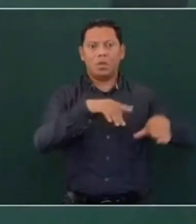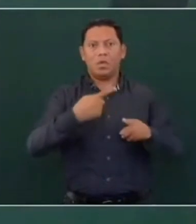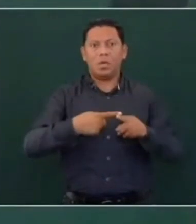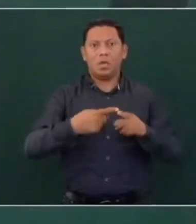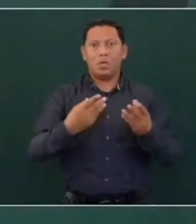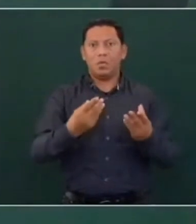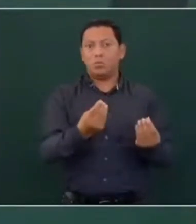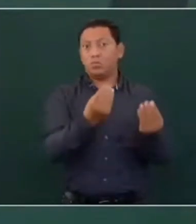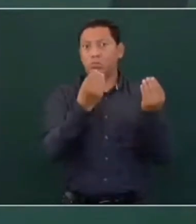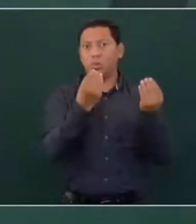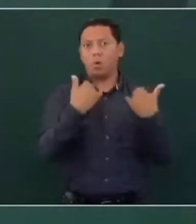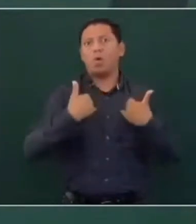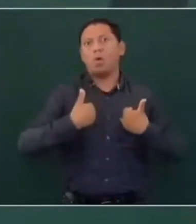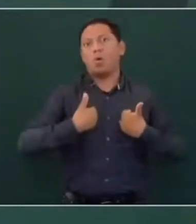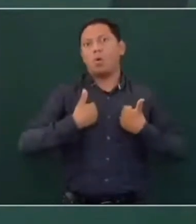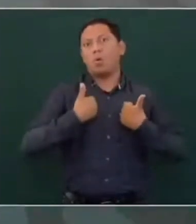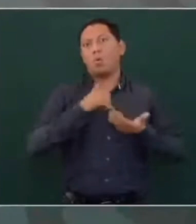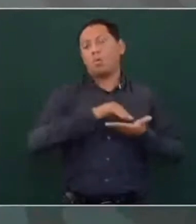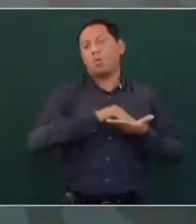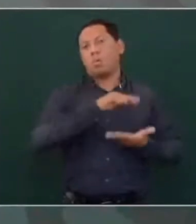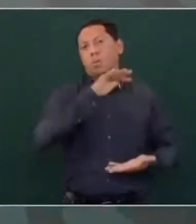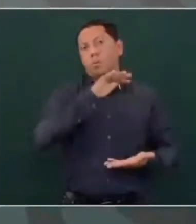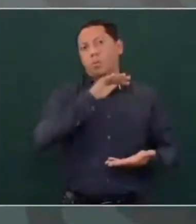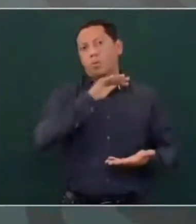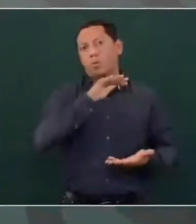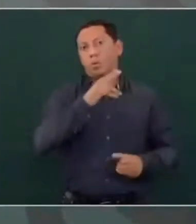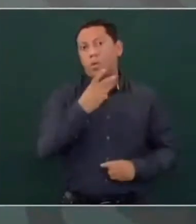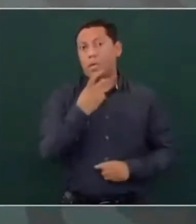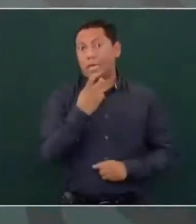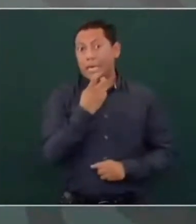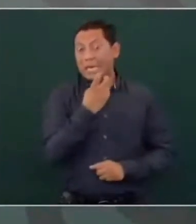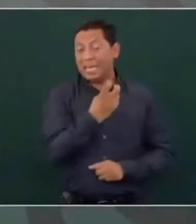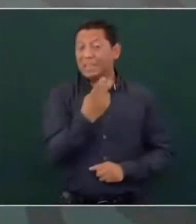Entonces, tenemos que evitar eso.